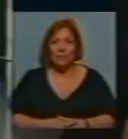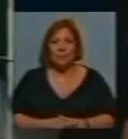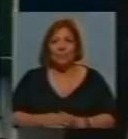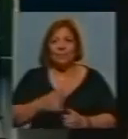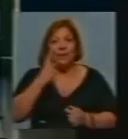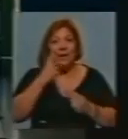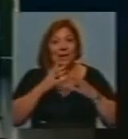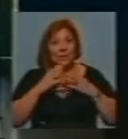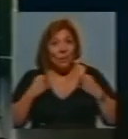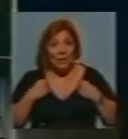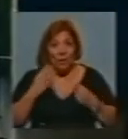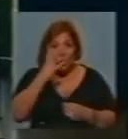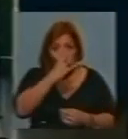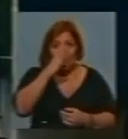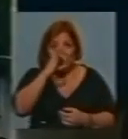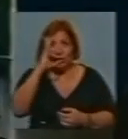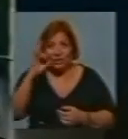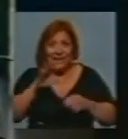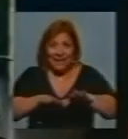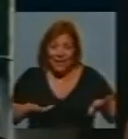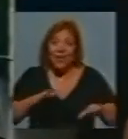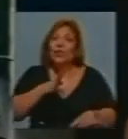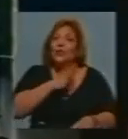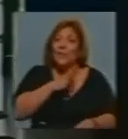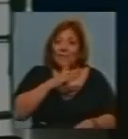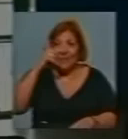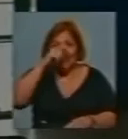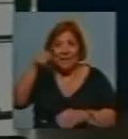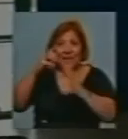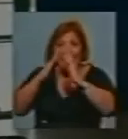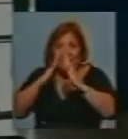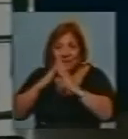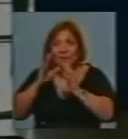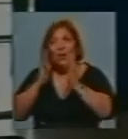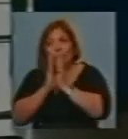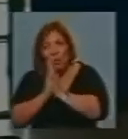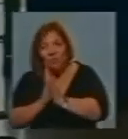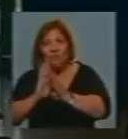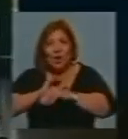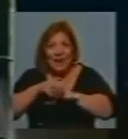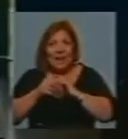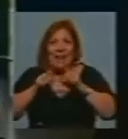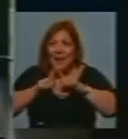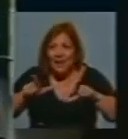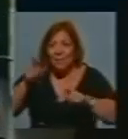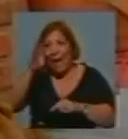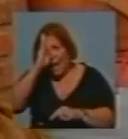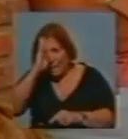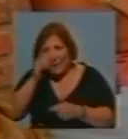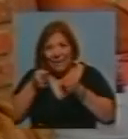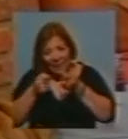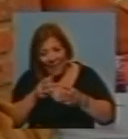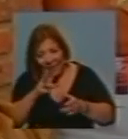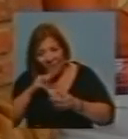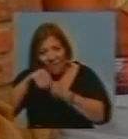En una escuela de 400 niños aún es difícil en la casa procurar las medidas de higiene que nosotros tratamos de impulsar